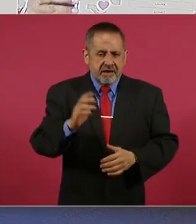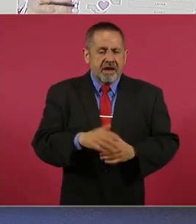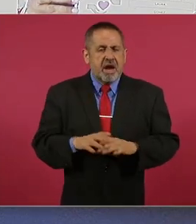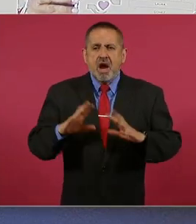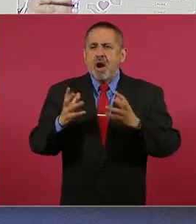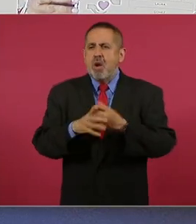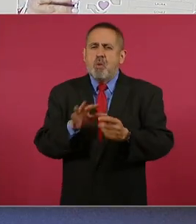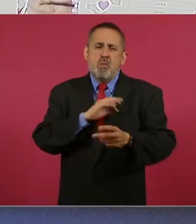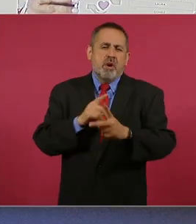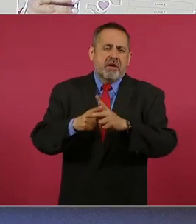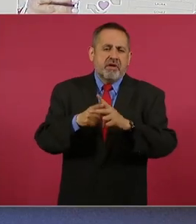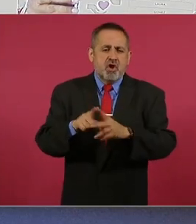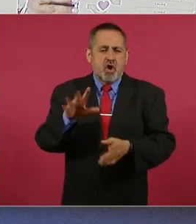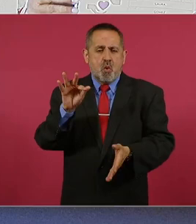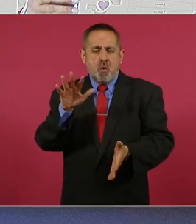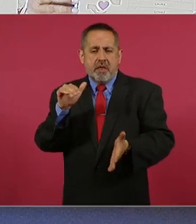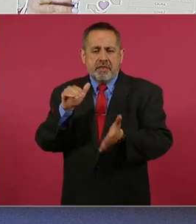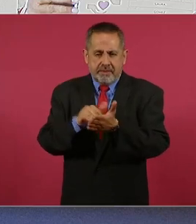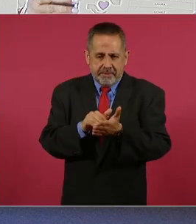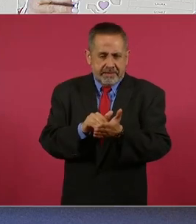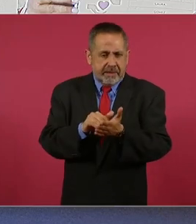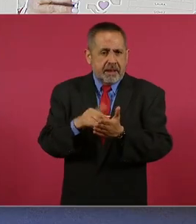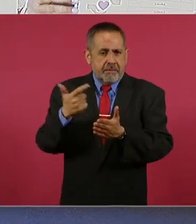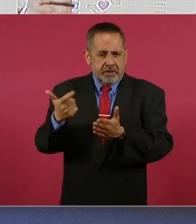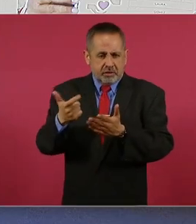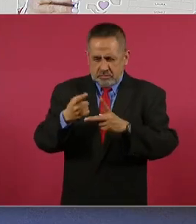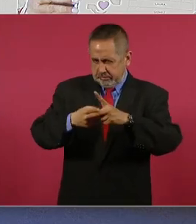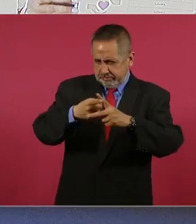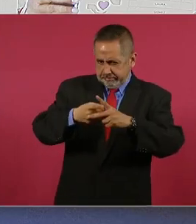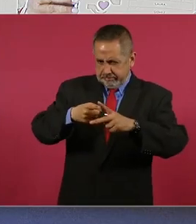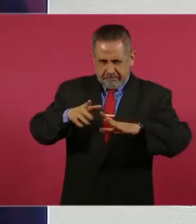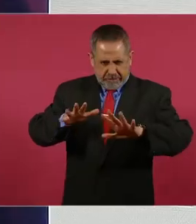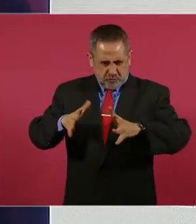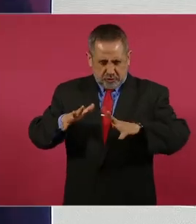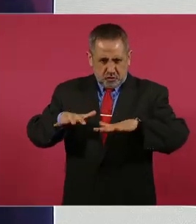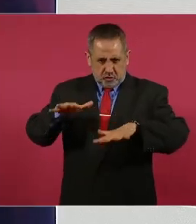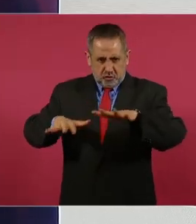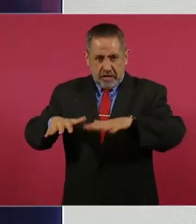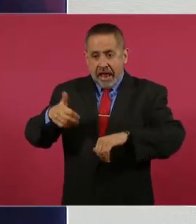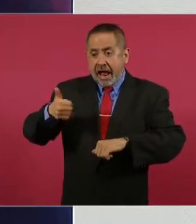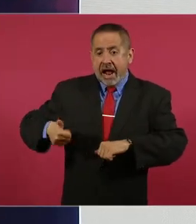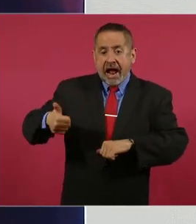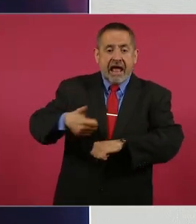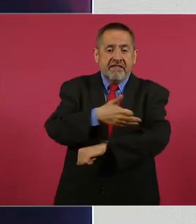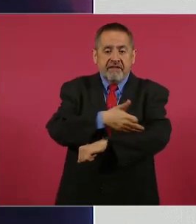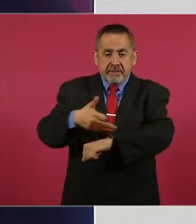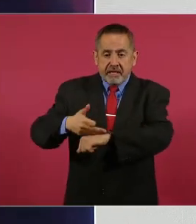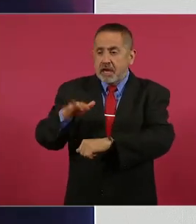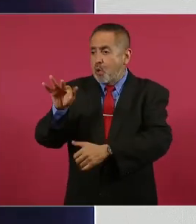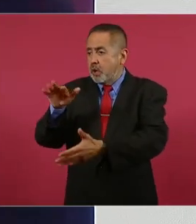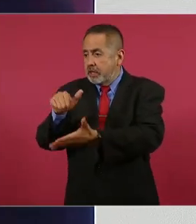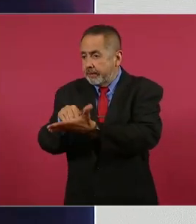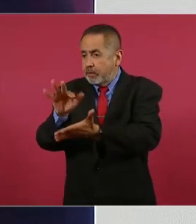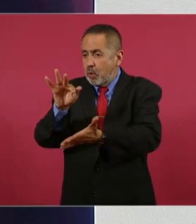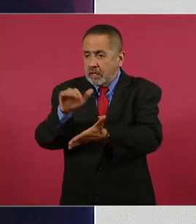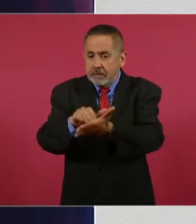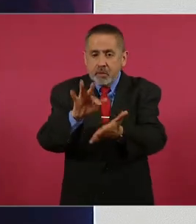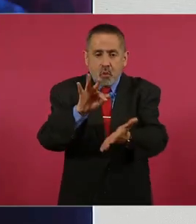promedio de 40 mil pesos promedio por familia,